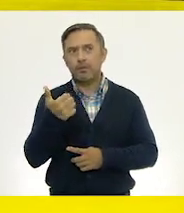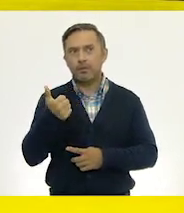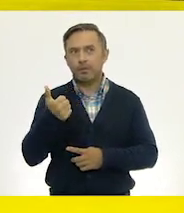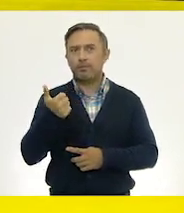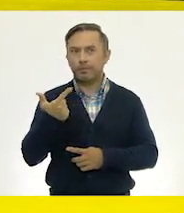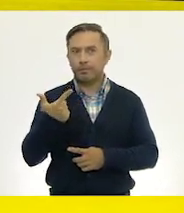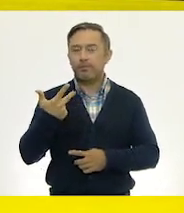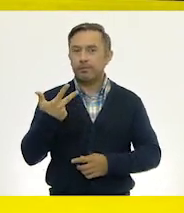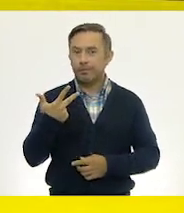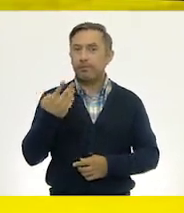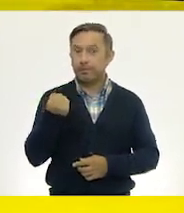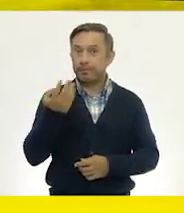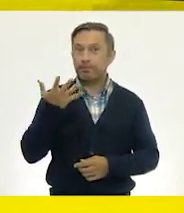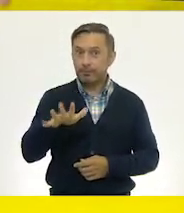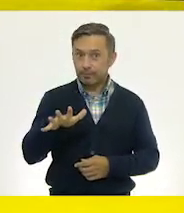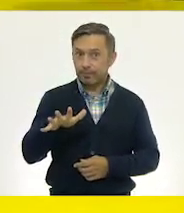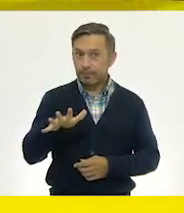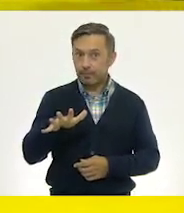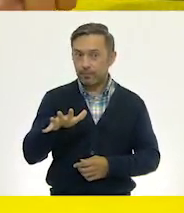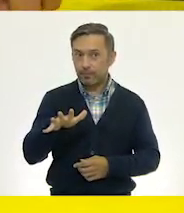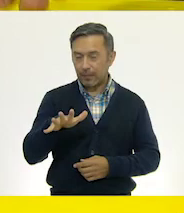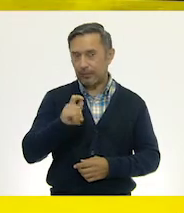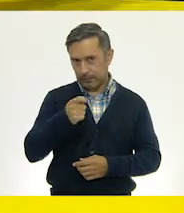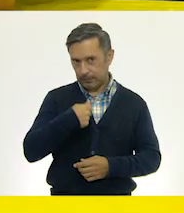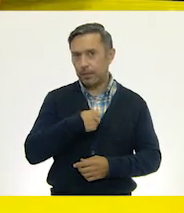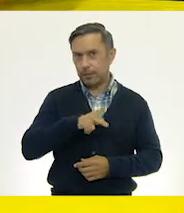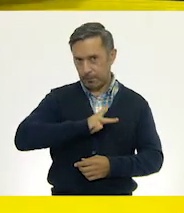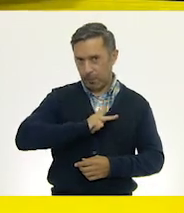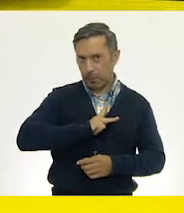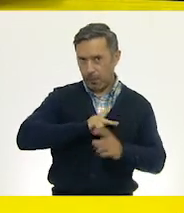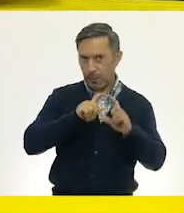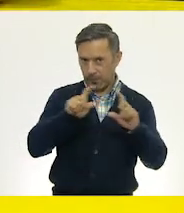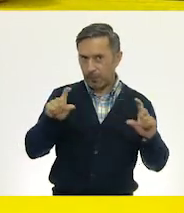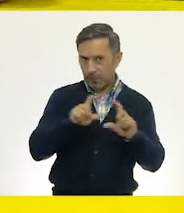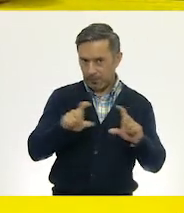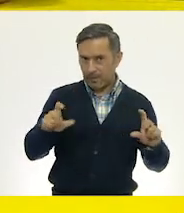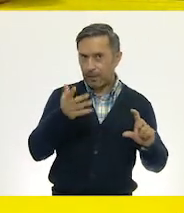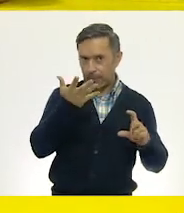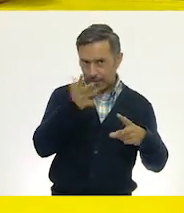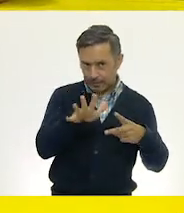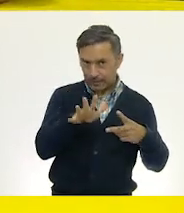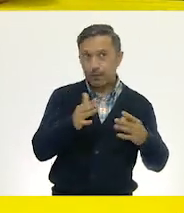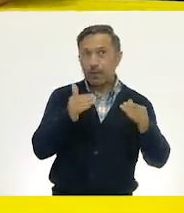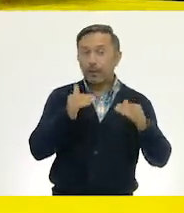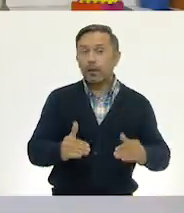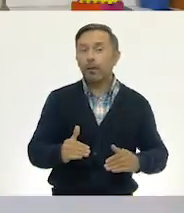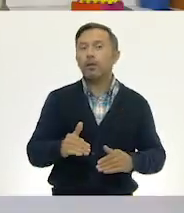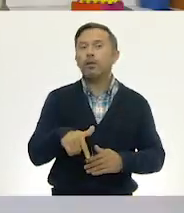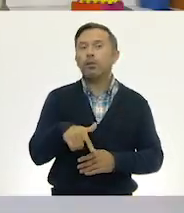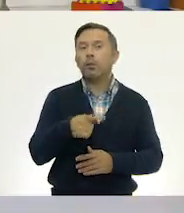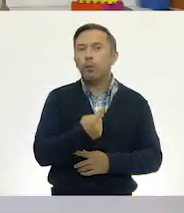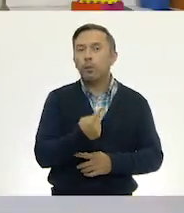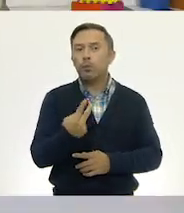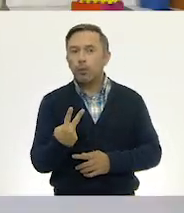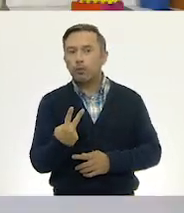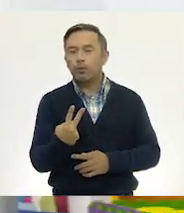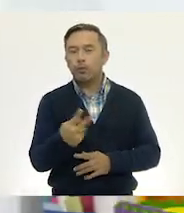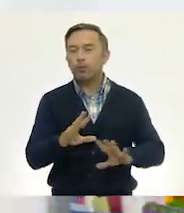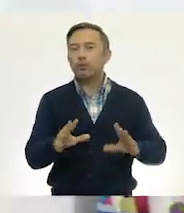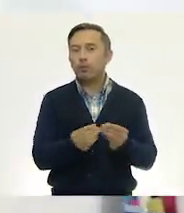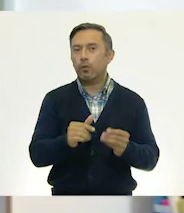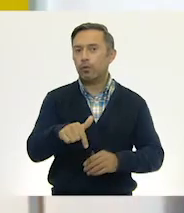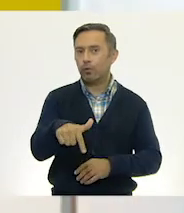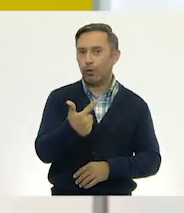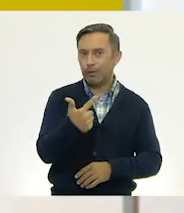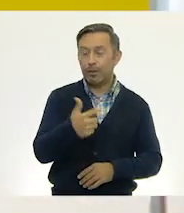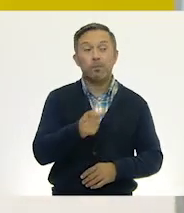6, 7, 8, 9, 10, que es mi tablero Muy lleno. Muy bien. Y 12. 1, 2, 12. Muy bien, Pili.